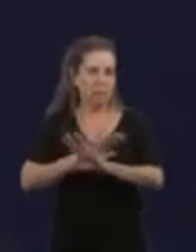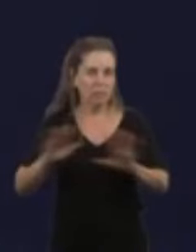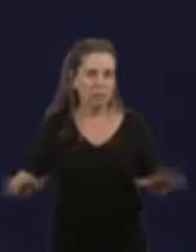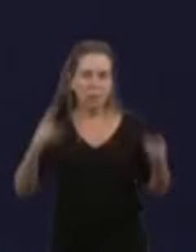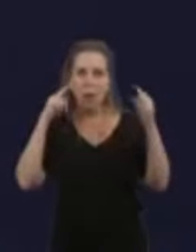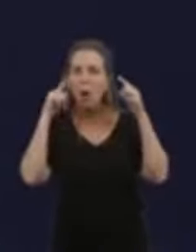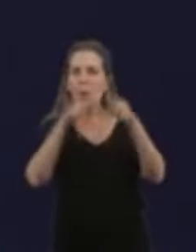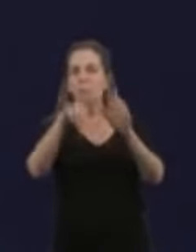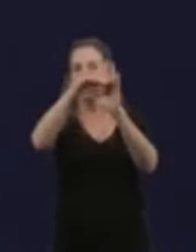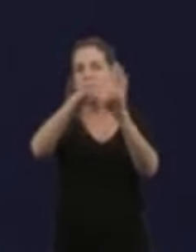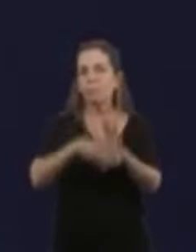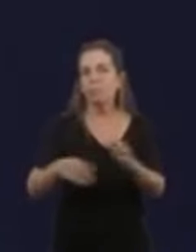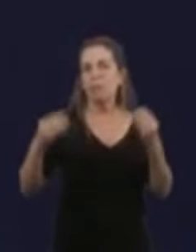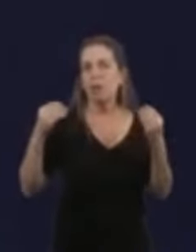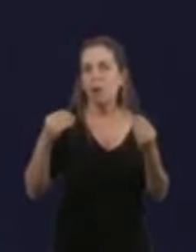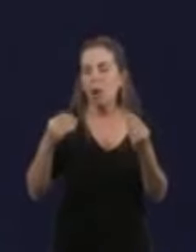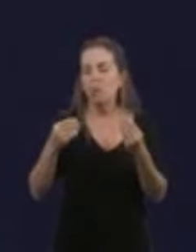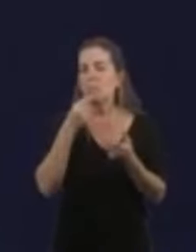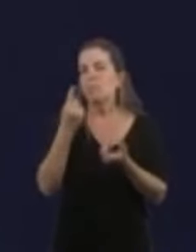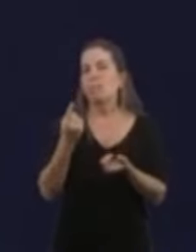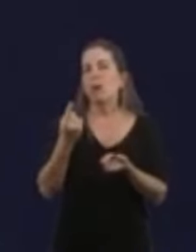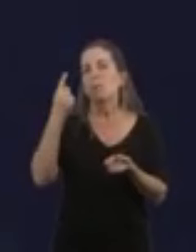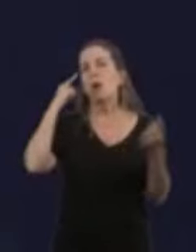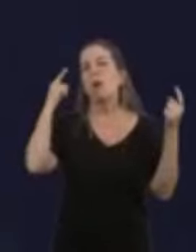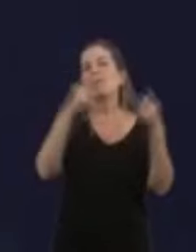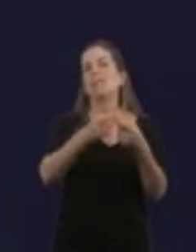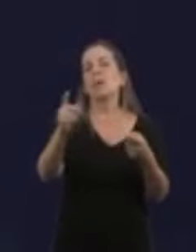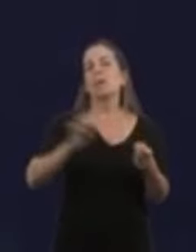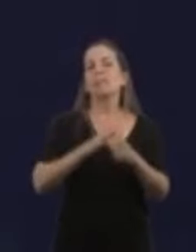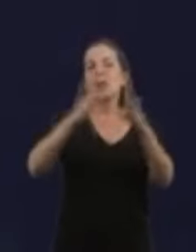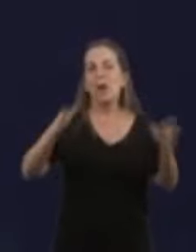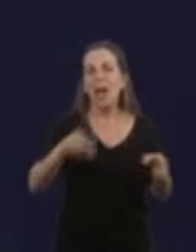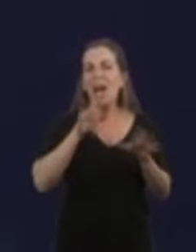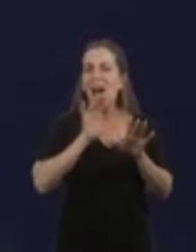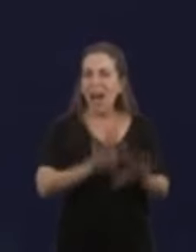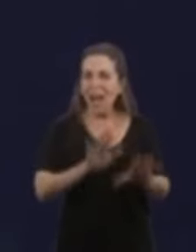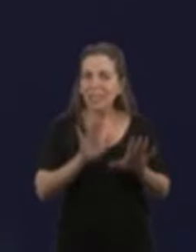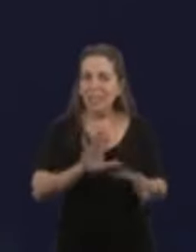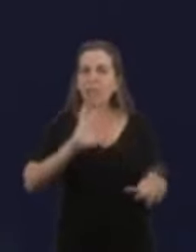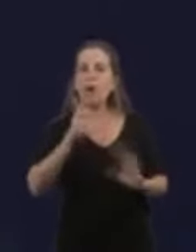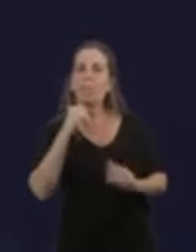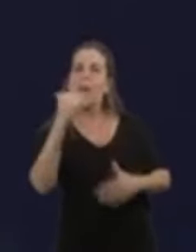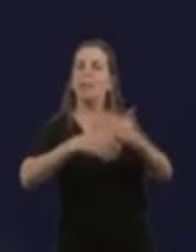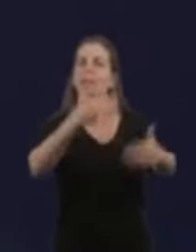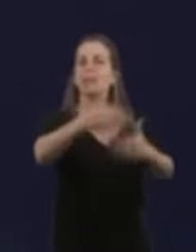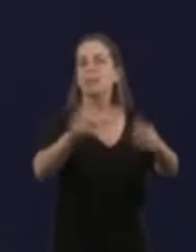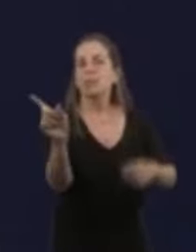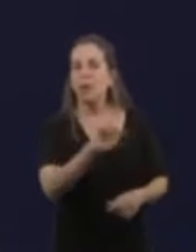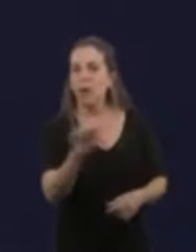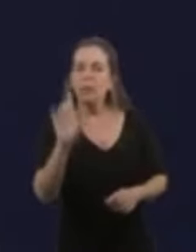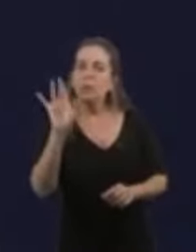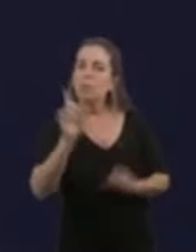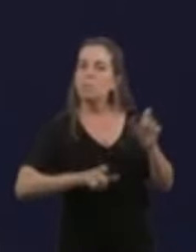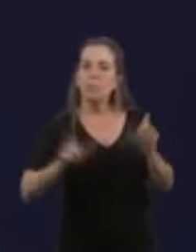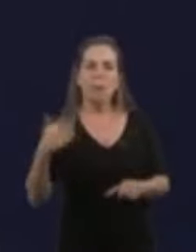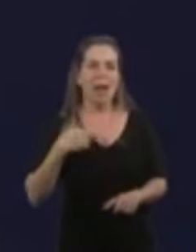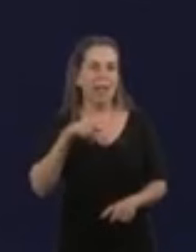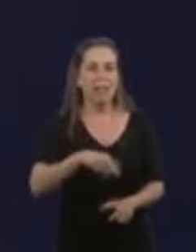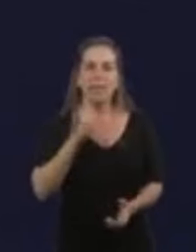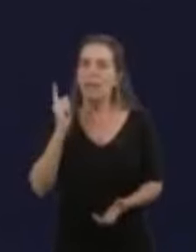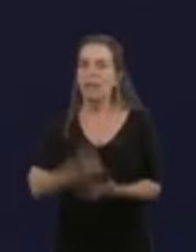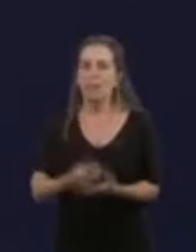impuestas por un organismo foráneo no son el camino para que el país salga adelante solo los argentinos pueden decidir qué